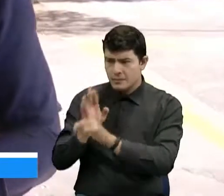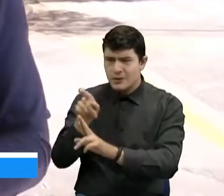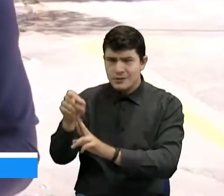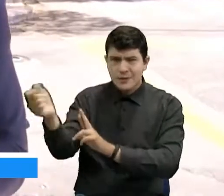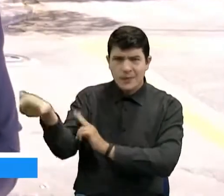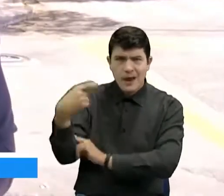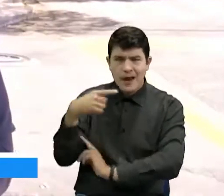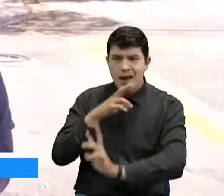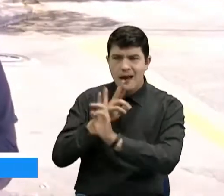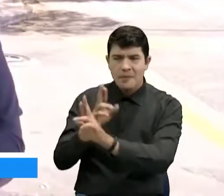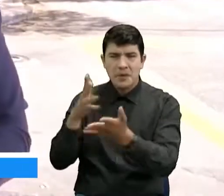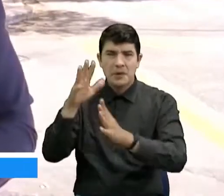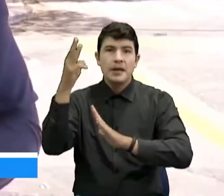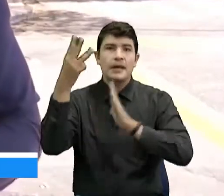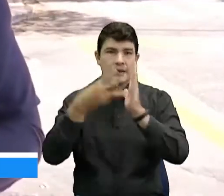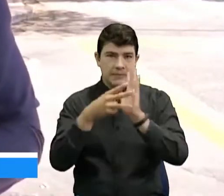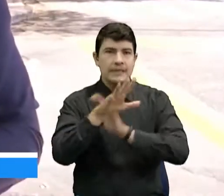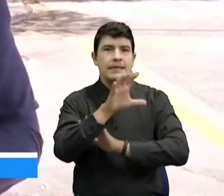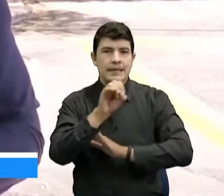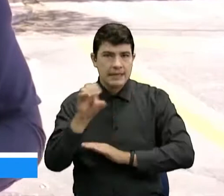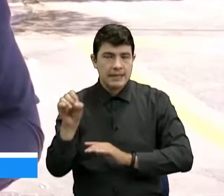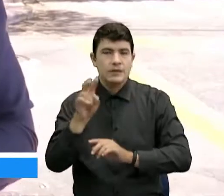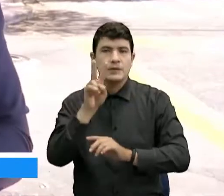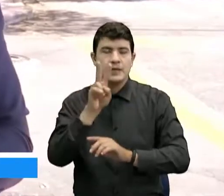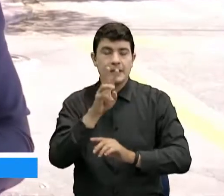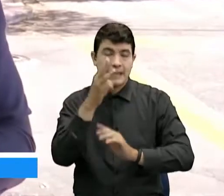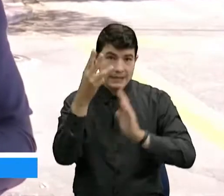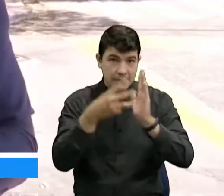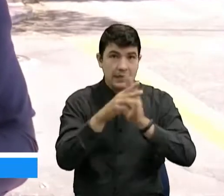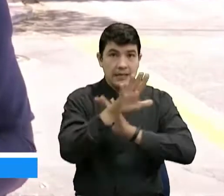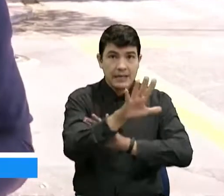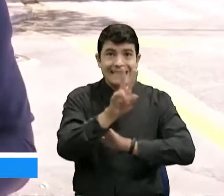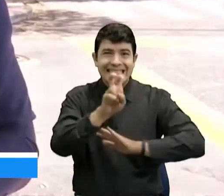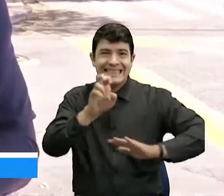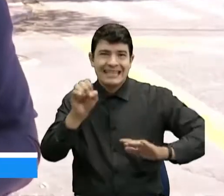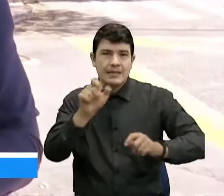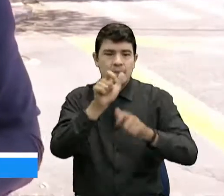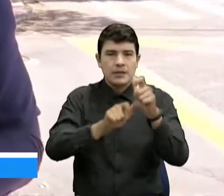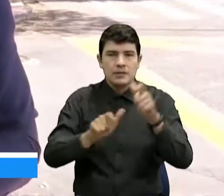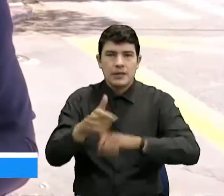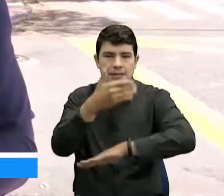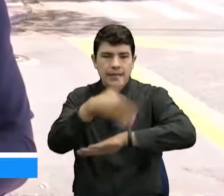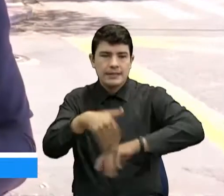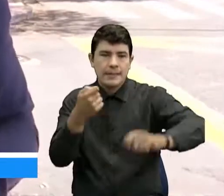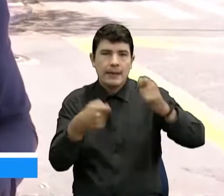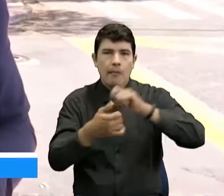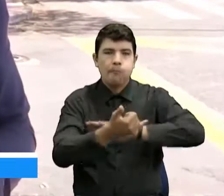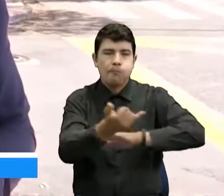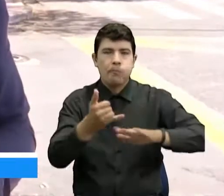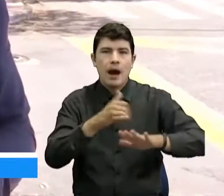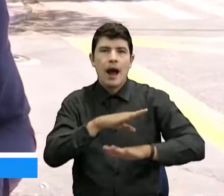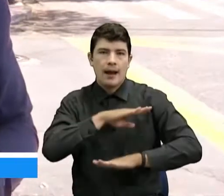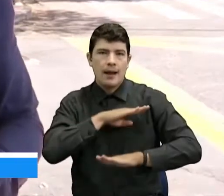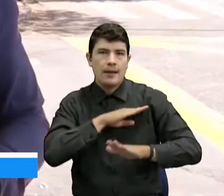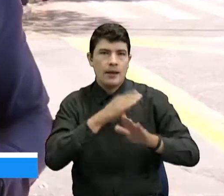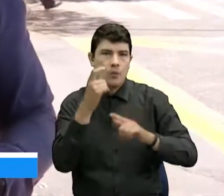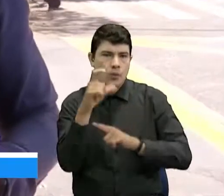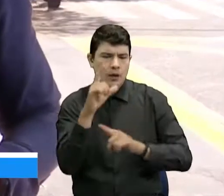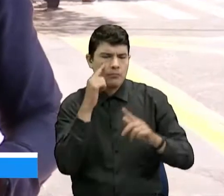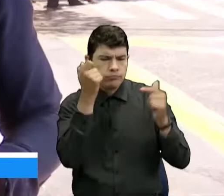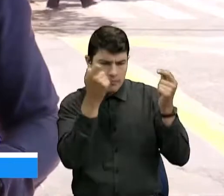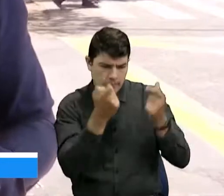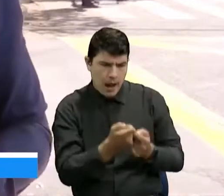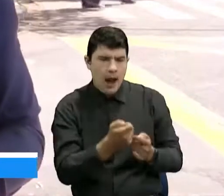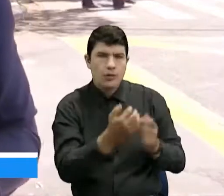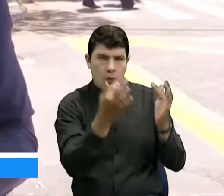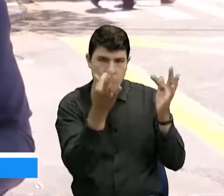alrededor de 3.570 comerciantes informales, según ha establecido la alcaldía de la ciudad de Cúcuta. También en cifras, el 70%